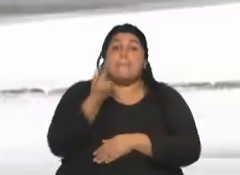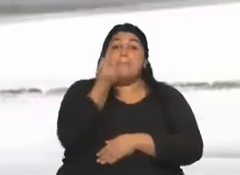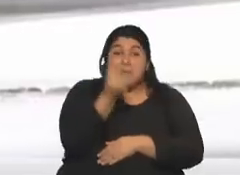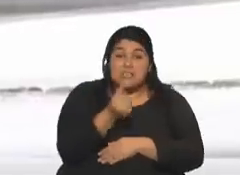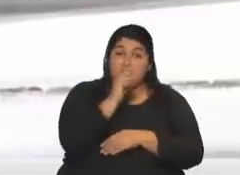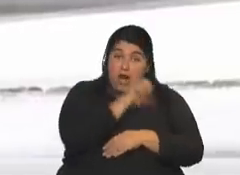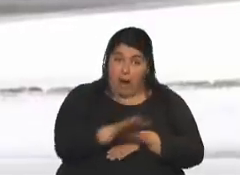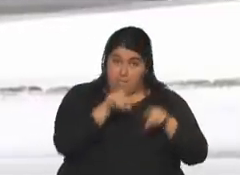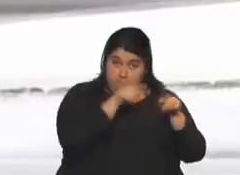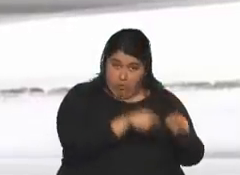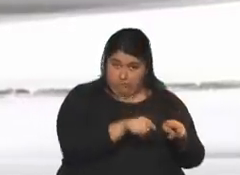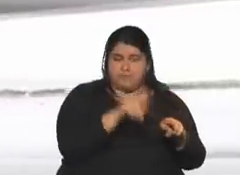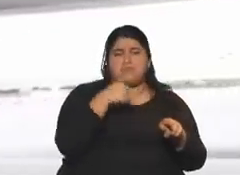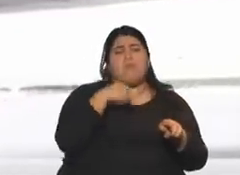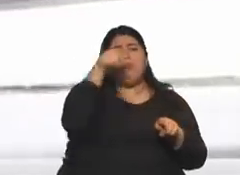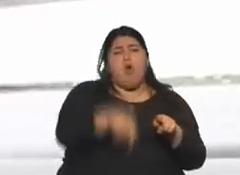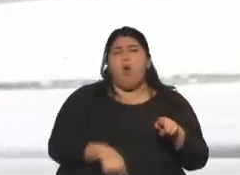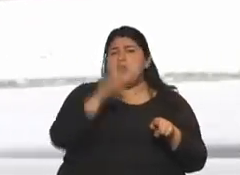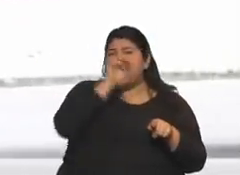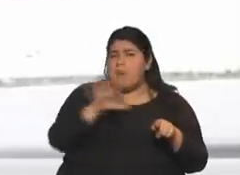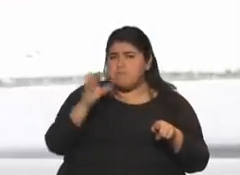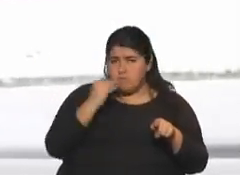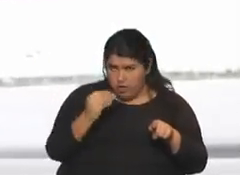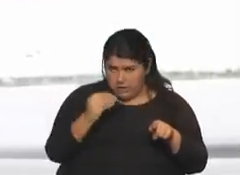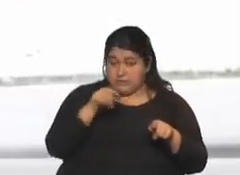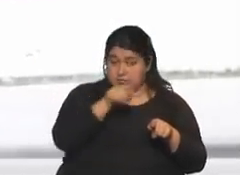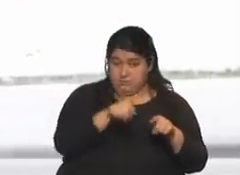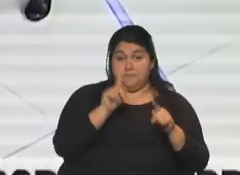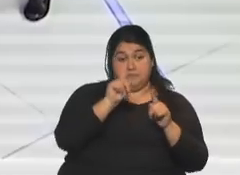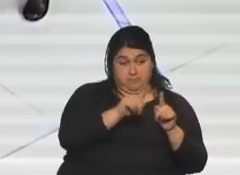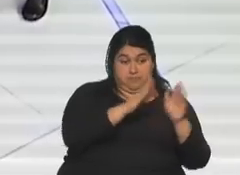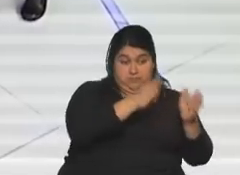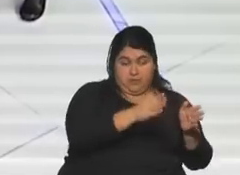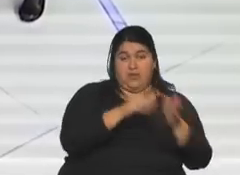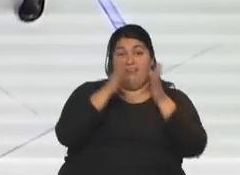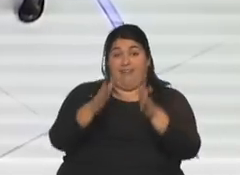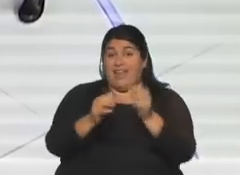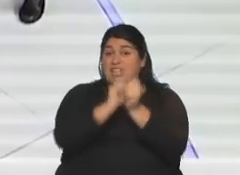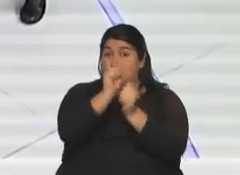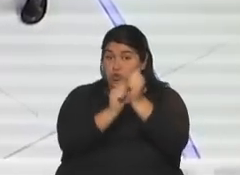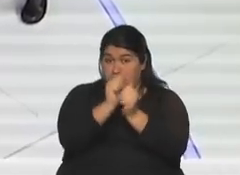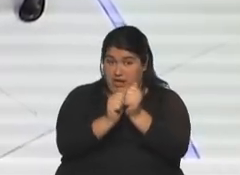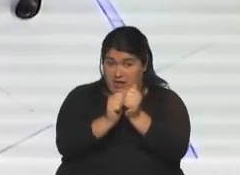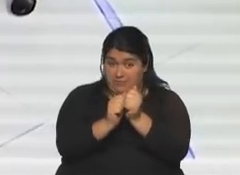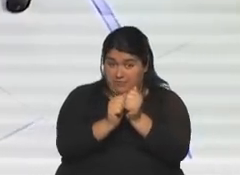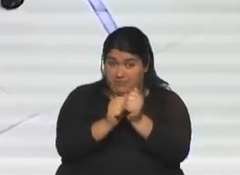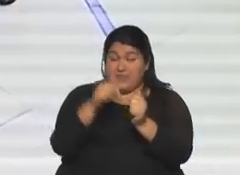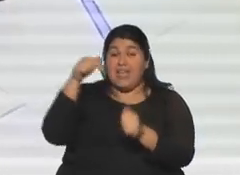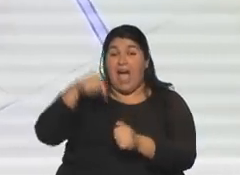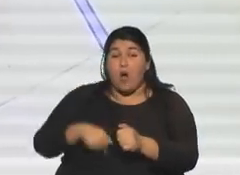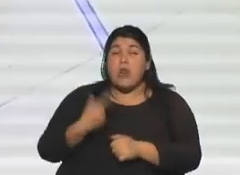campo. Hoy el campo, como también la industria, estamos teniendo uno de los